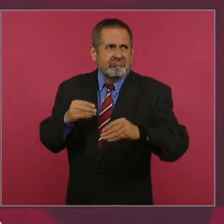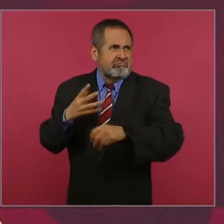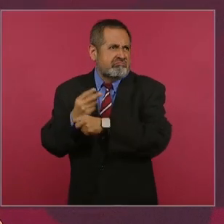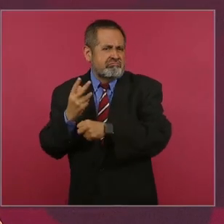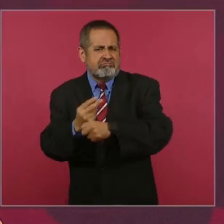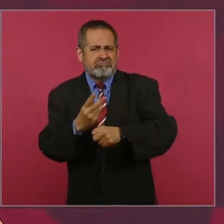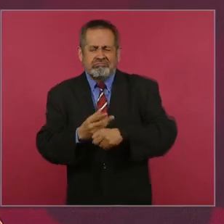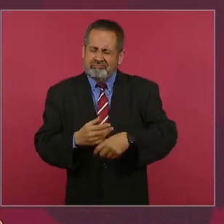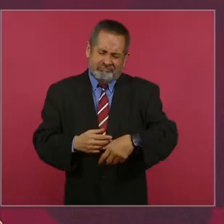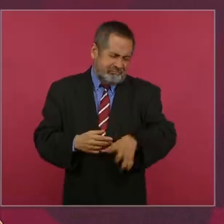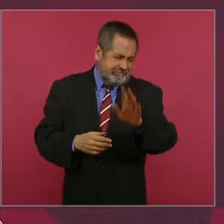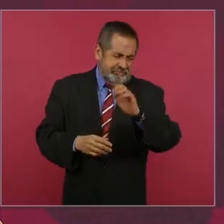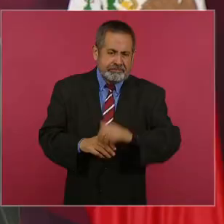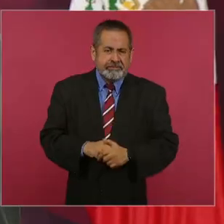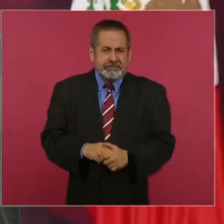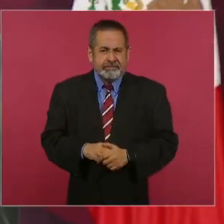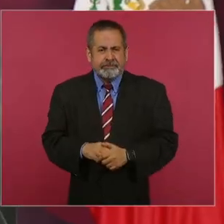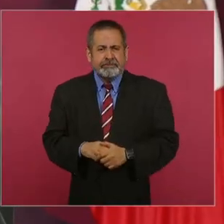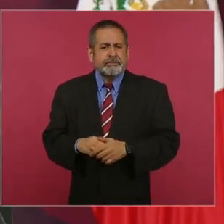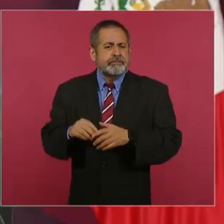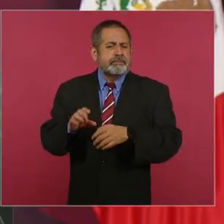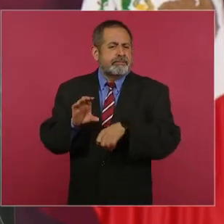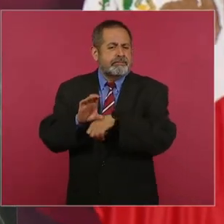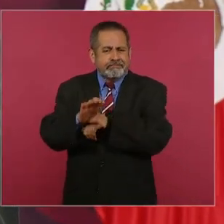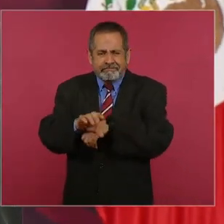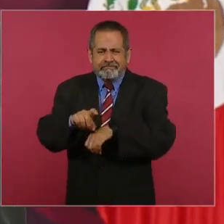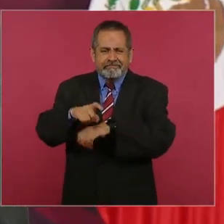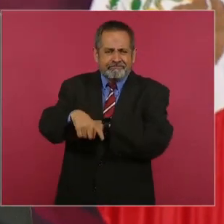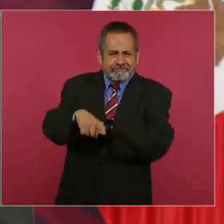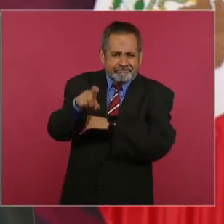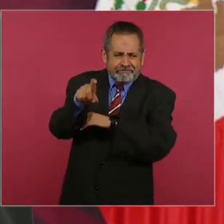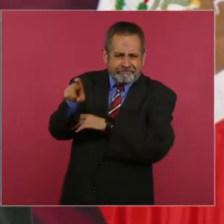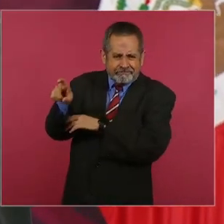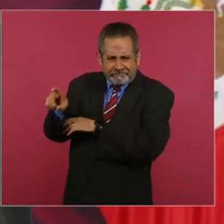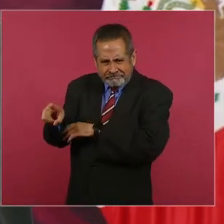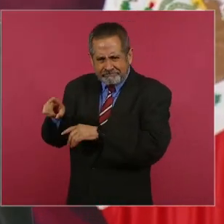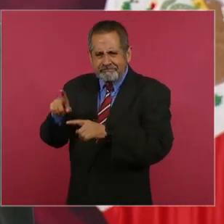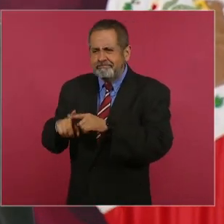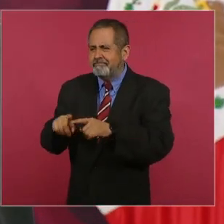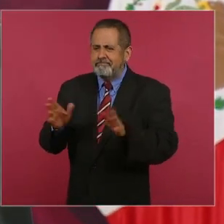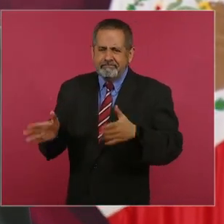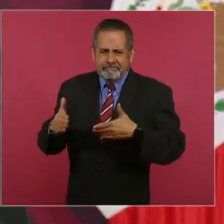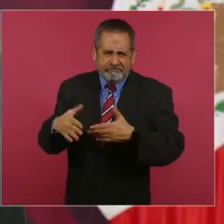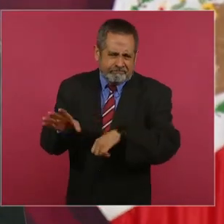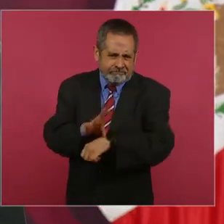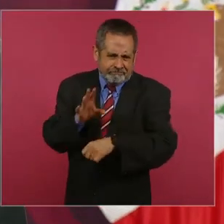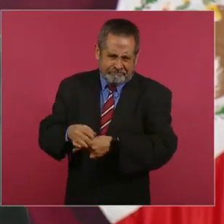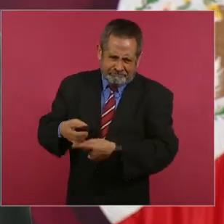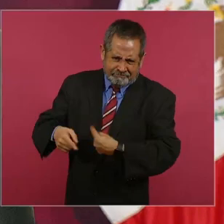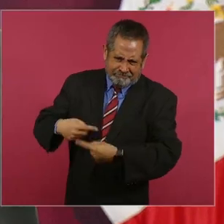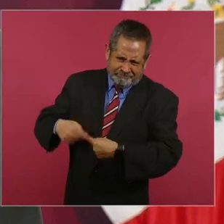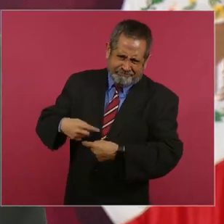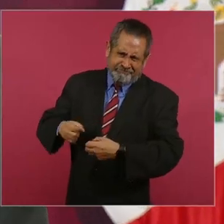con las grúas con las plantas y